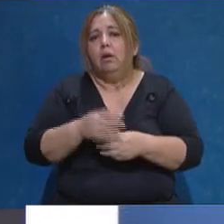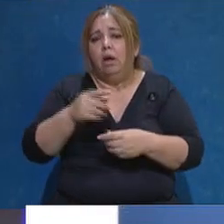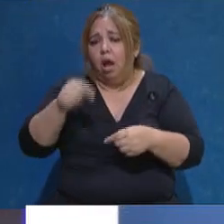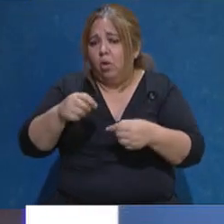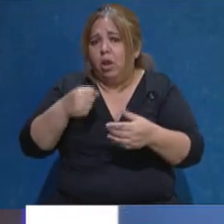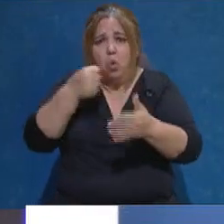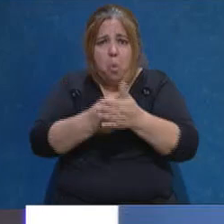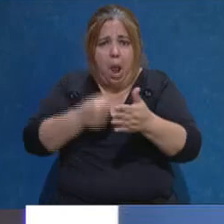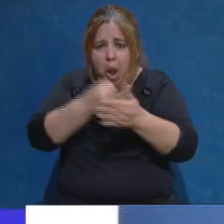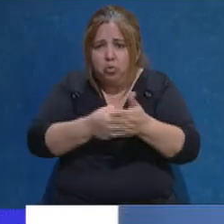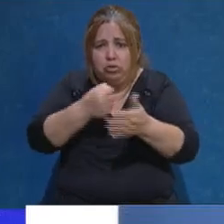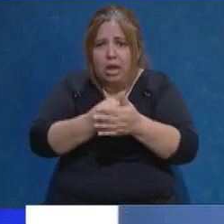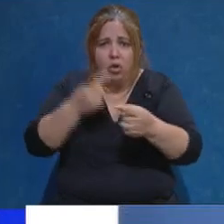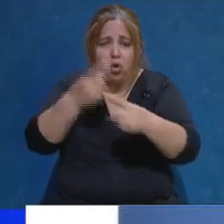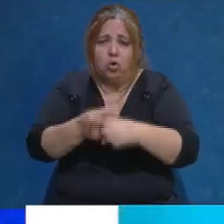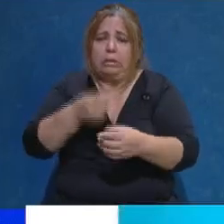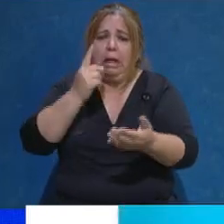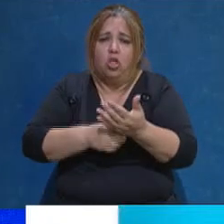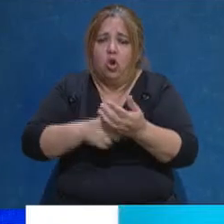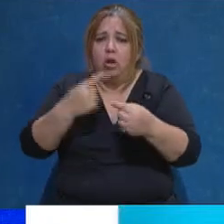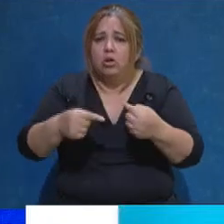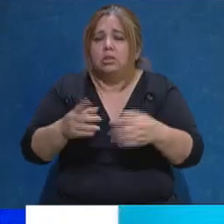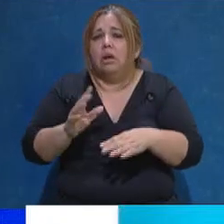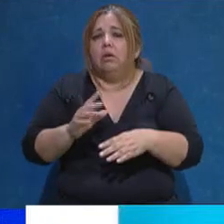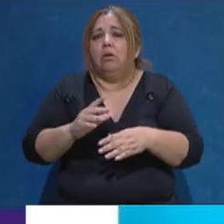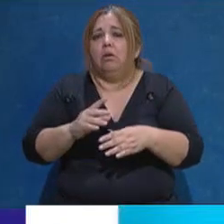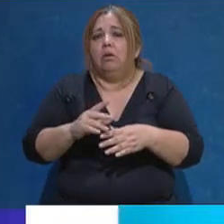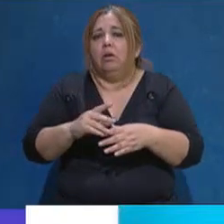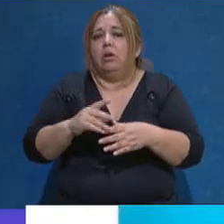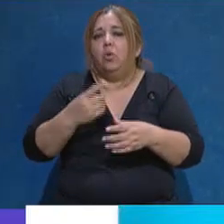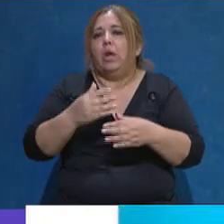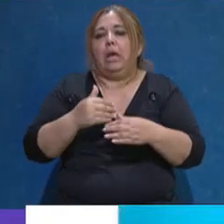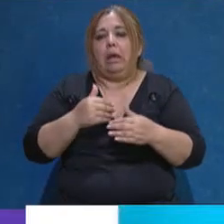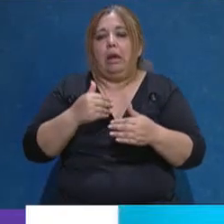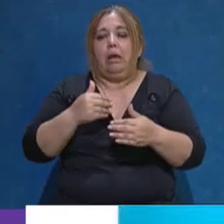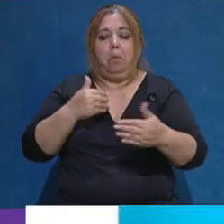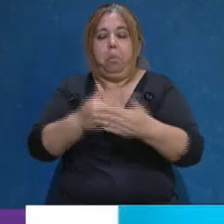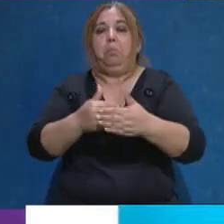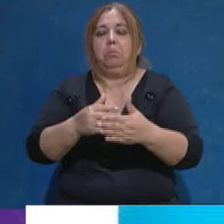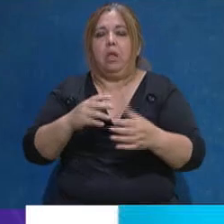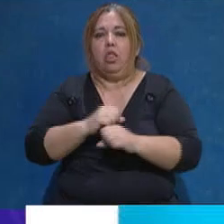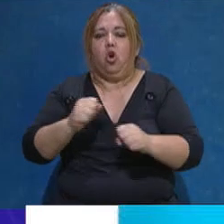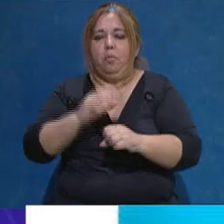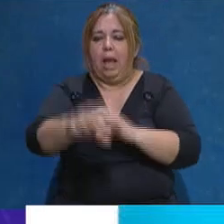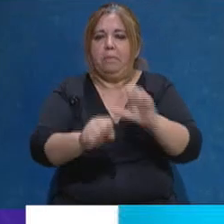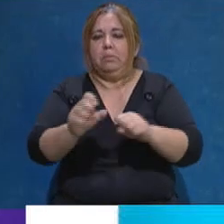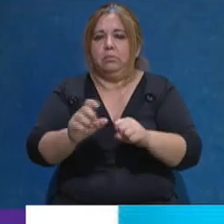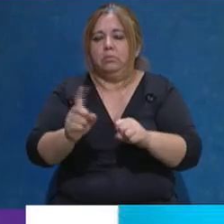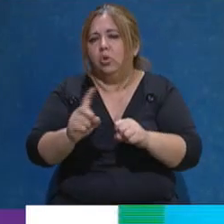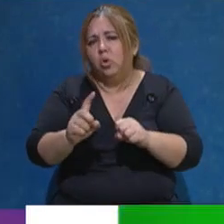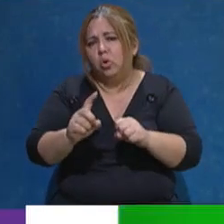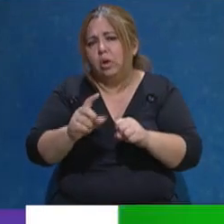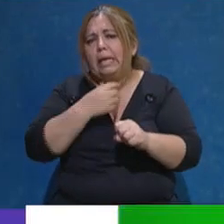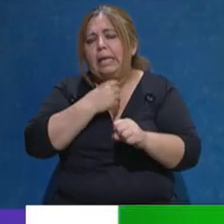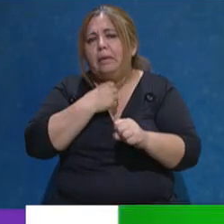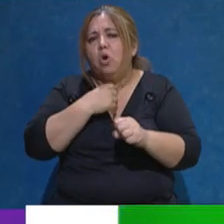que denominamos vulgarmente como un kiosquito, sino que nuestro objetivo, naturalmente, es erradicar la droga de la calle, pero